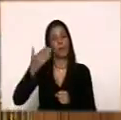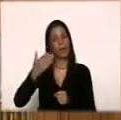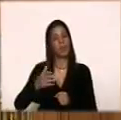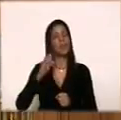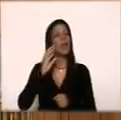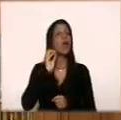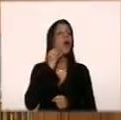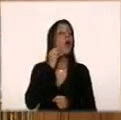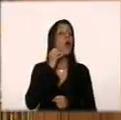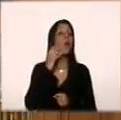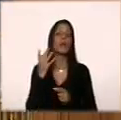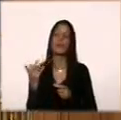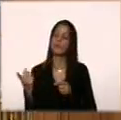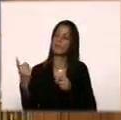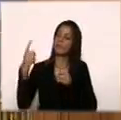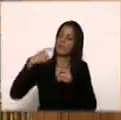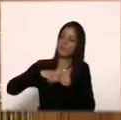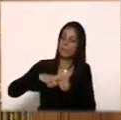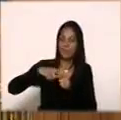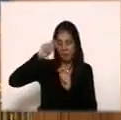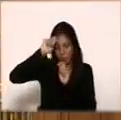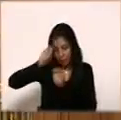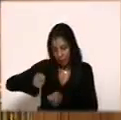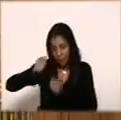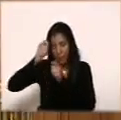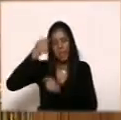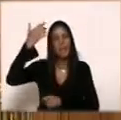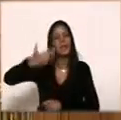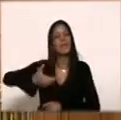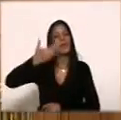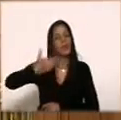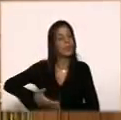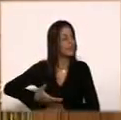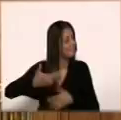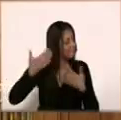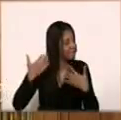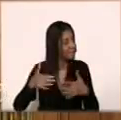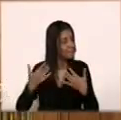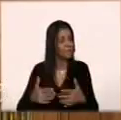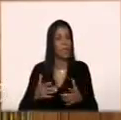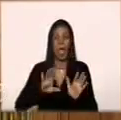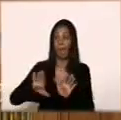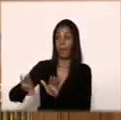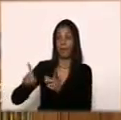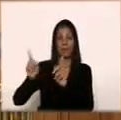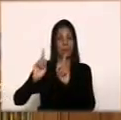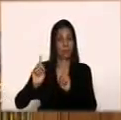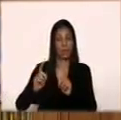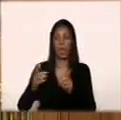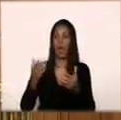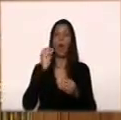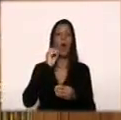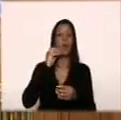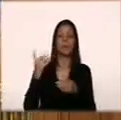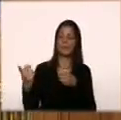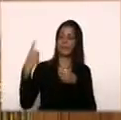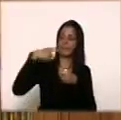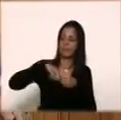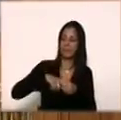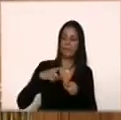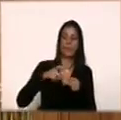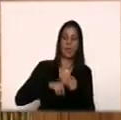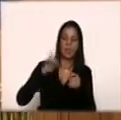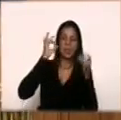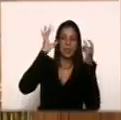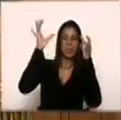ni pasar por alto la importancia de que los hombres y mujeres de la juventud de Venezuela estén aquí integrando también, haciendo su